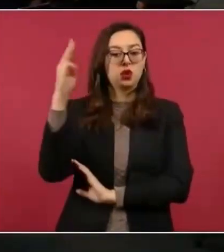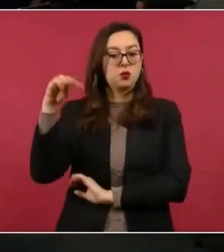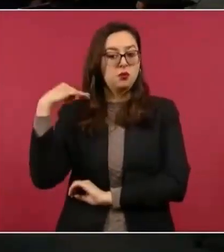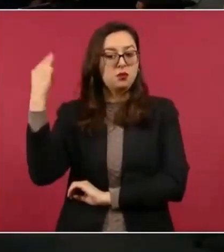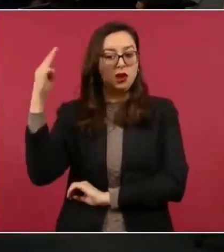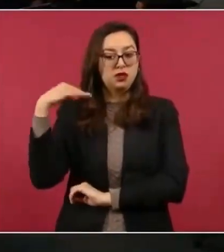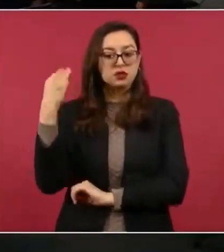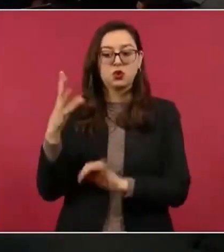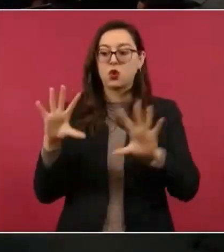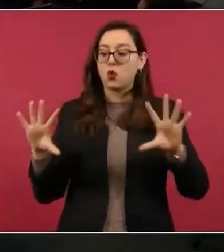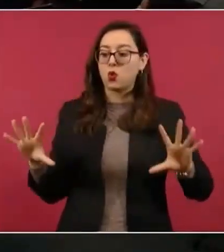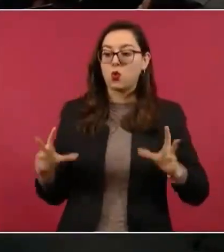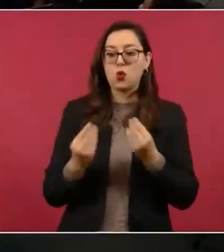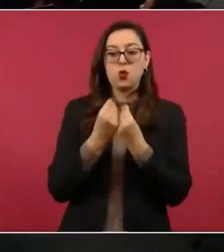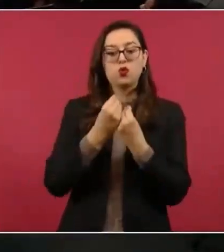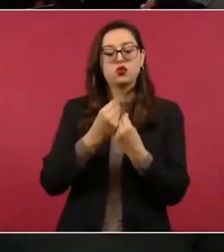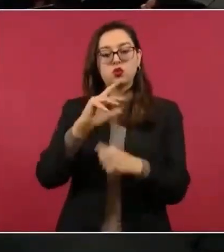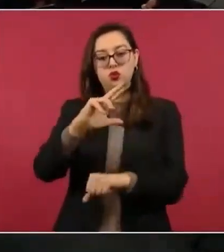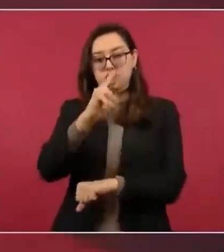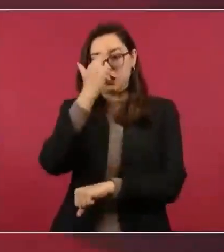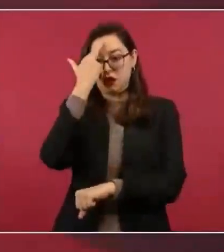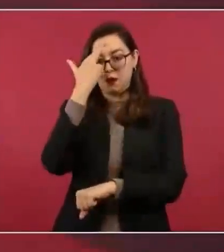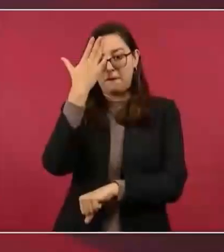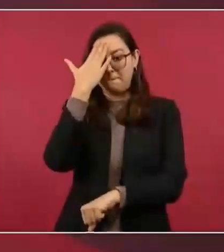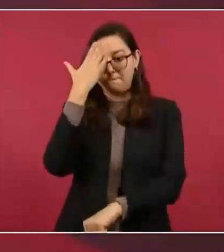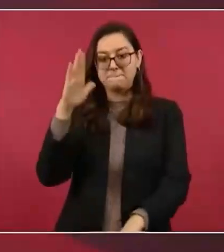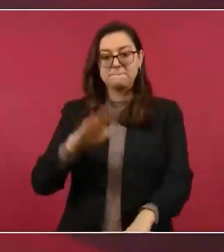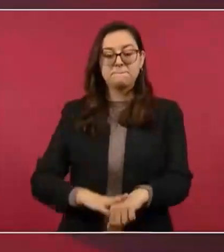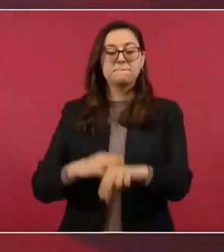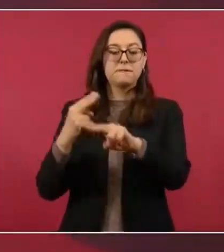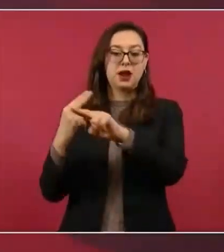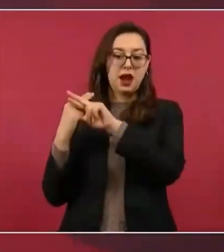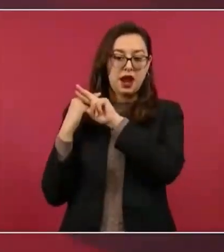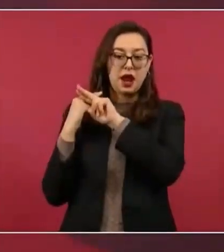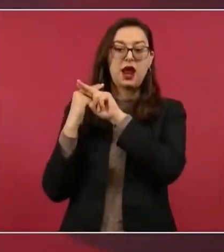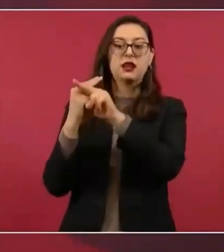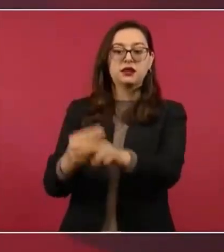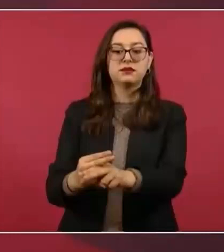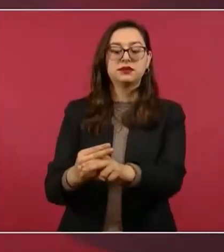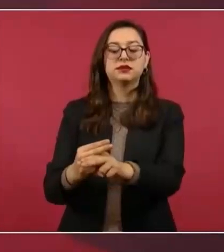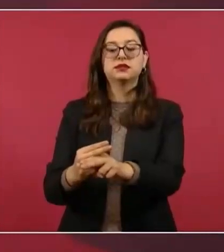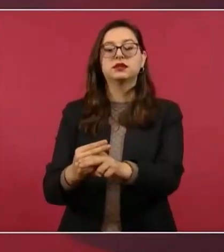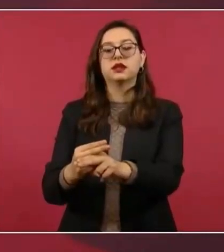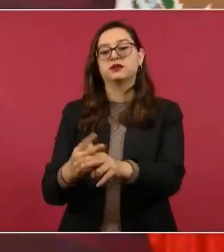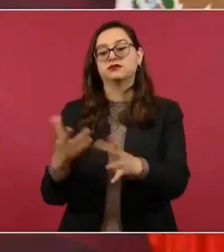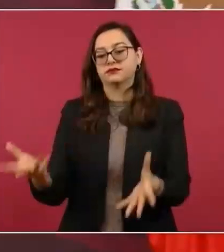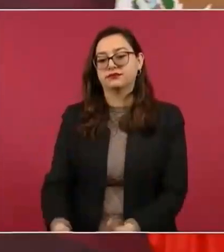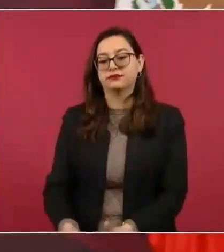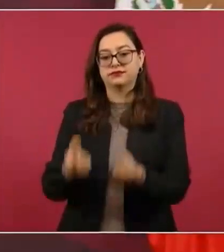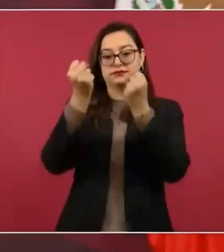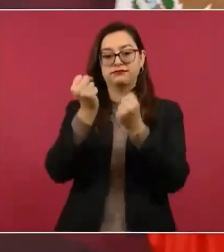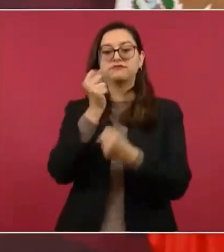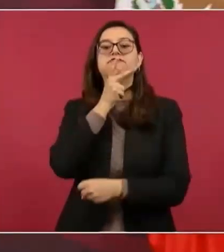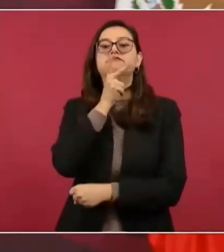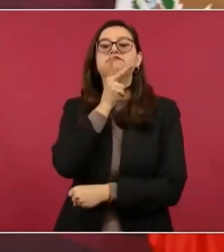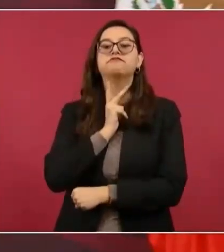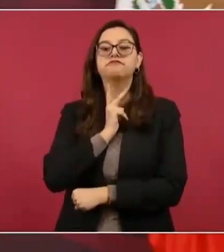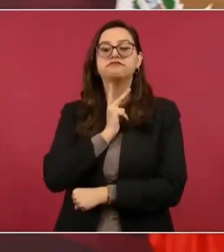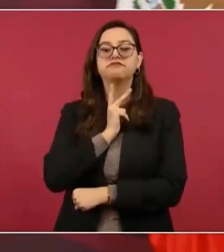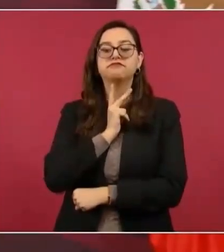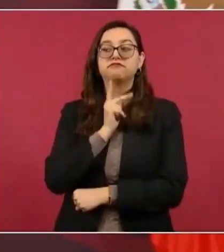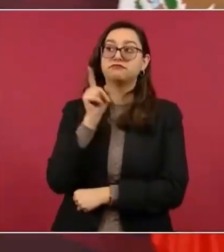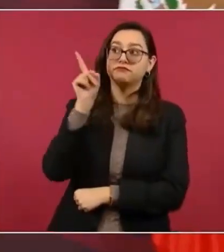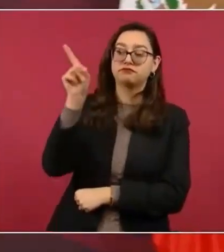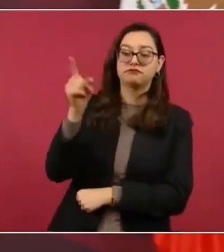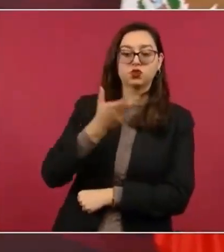vamos a conmemorar un aniversario más de la expropiación petrolera. Y lo vamos a hacer aquí en el